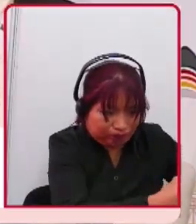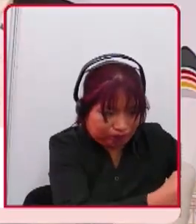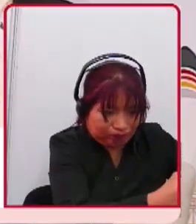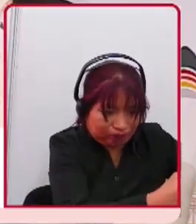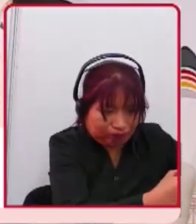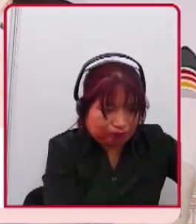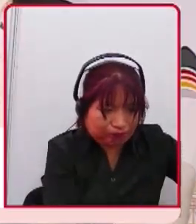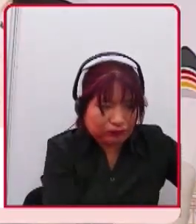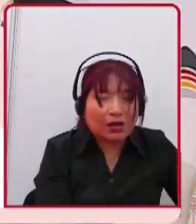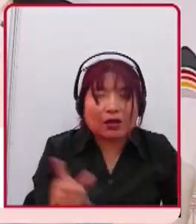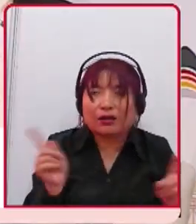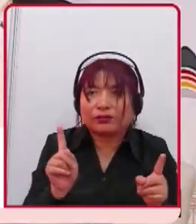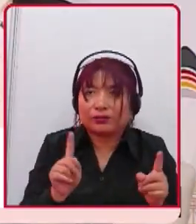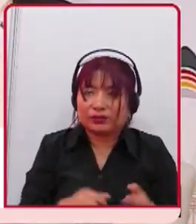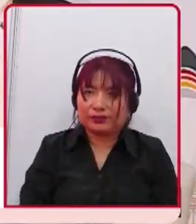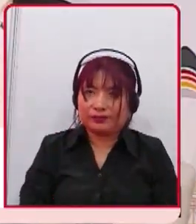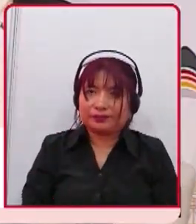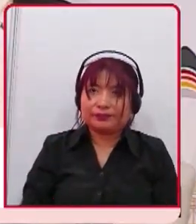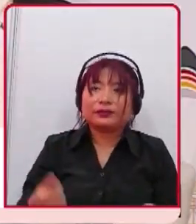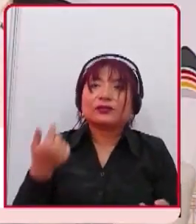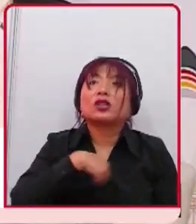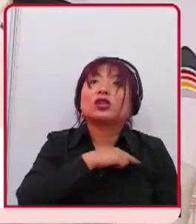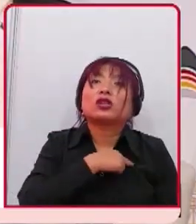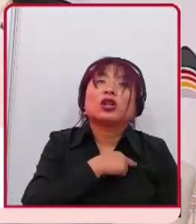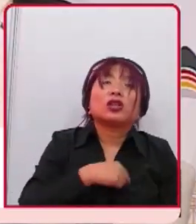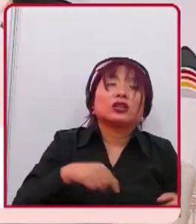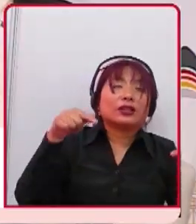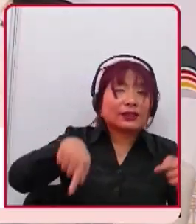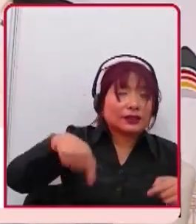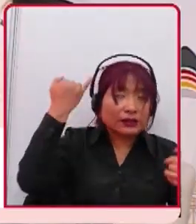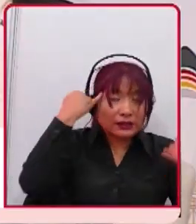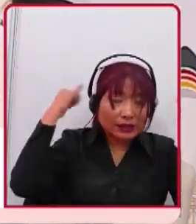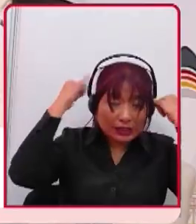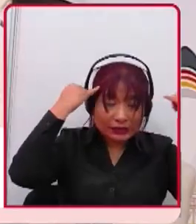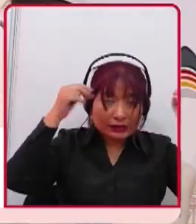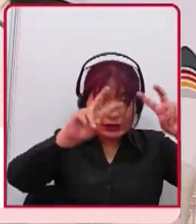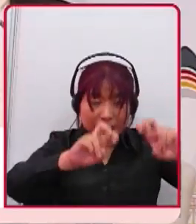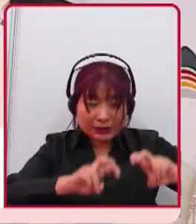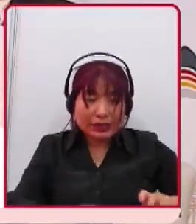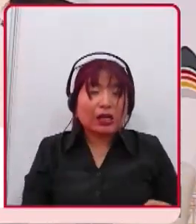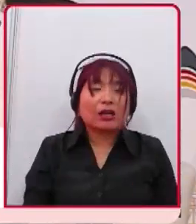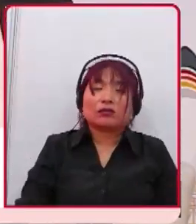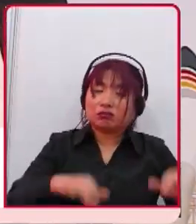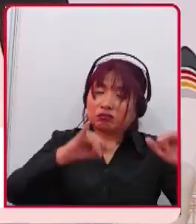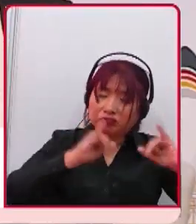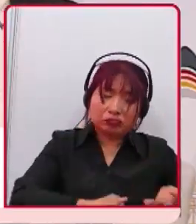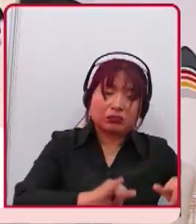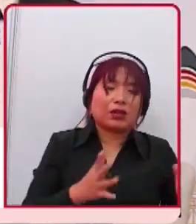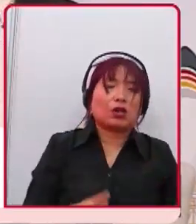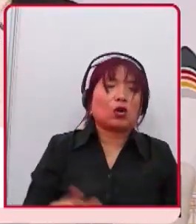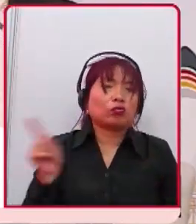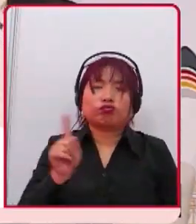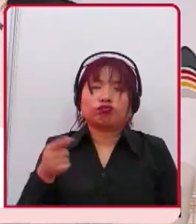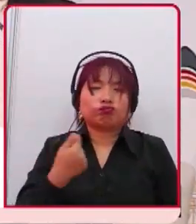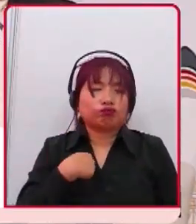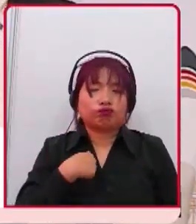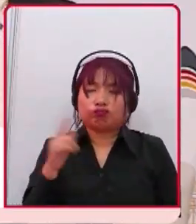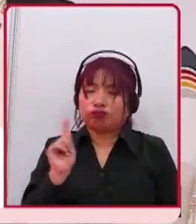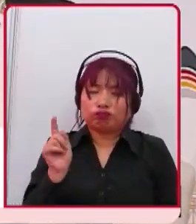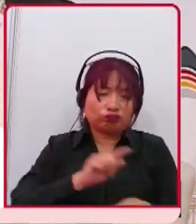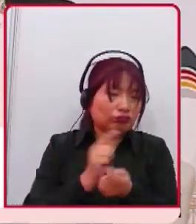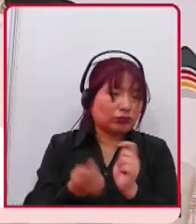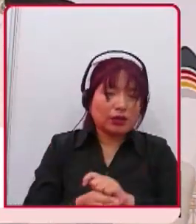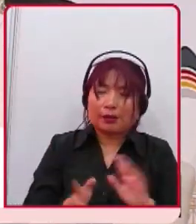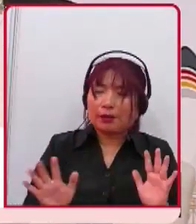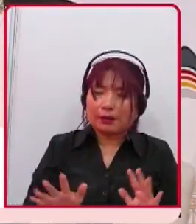variables que no las modificamos. La mantuvimos en 18%, el nivel de bolas. Bueno, muy bien, el trabajo me parece muy interesante